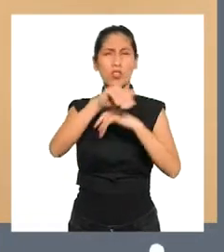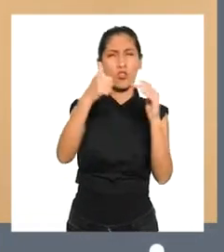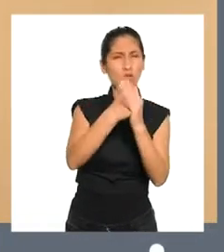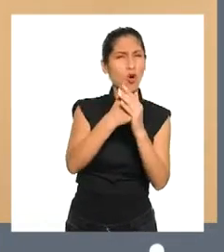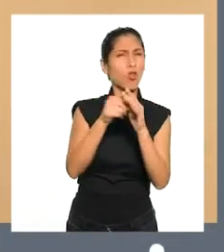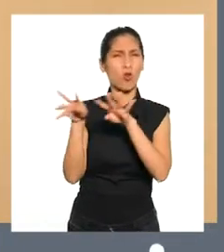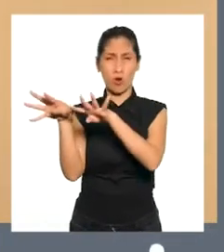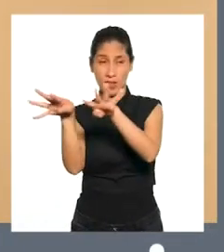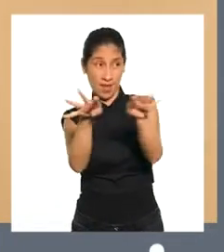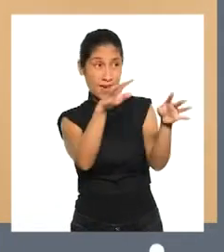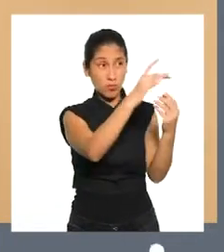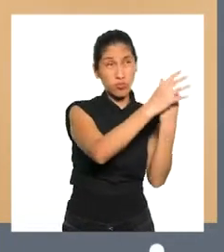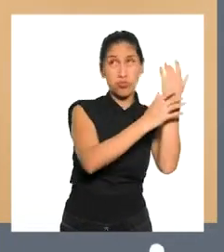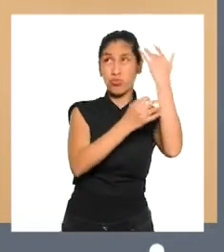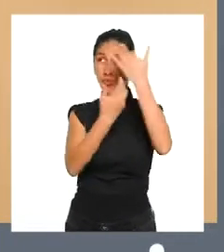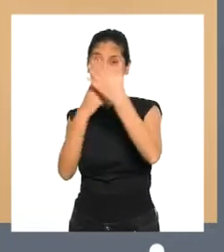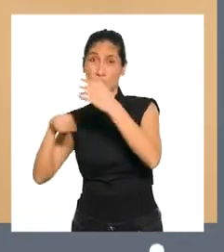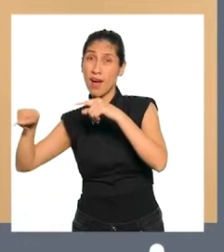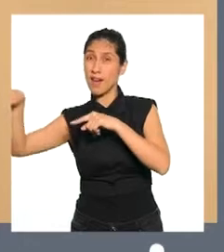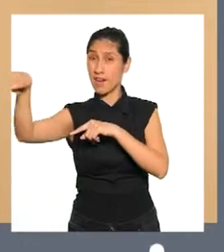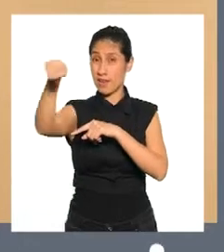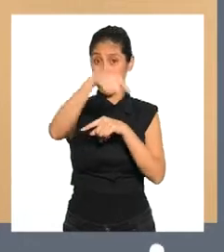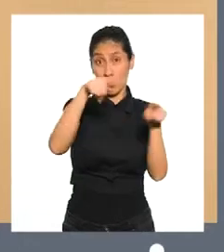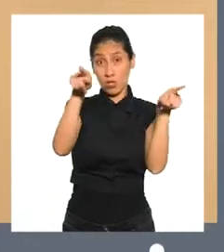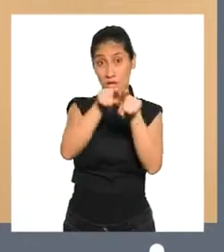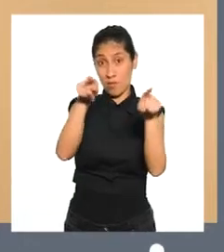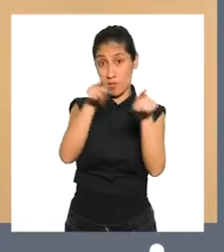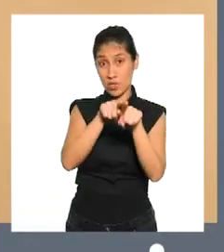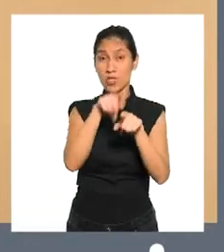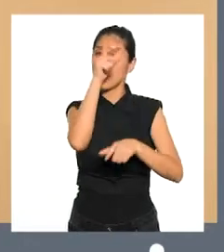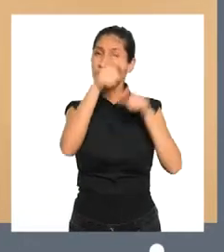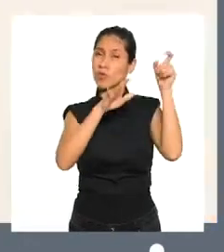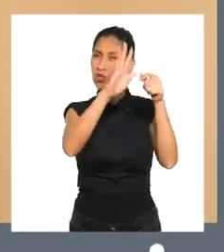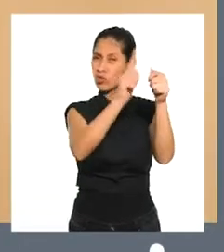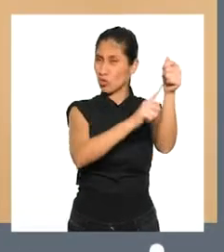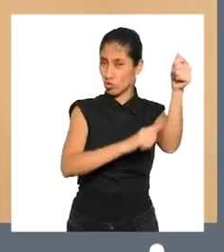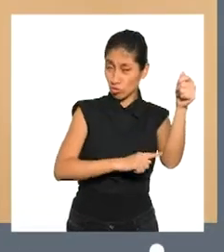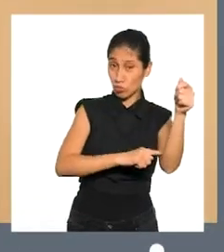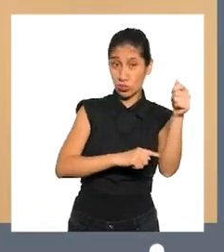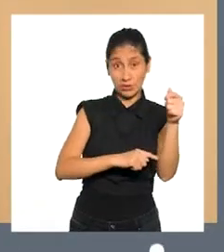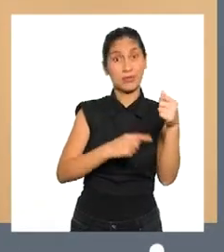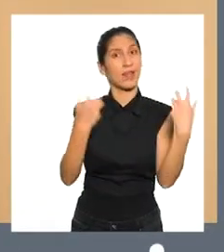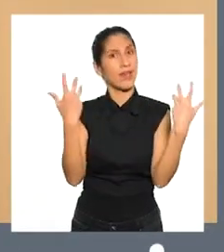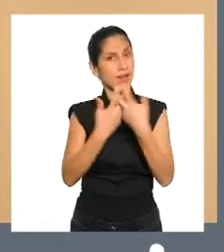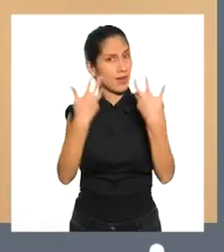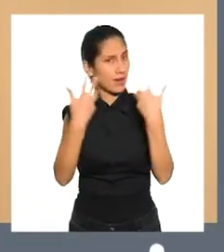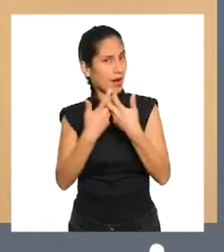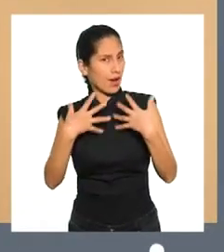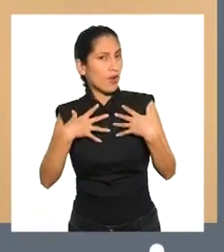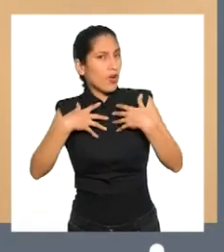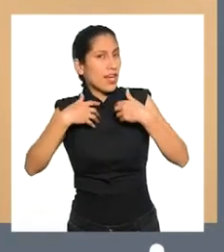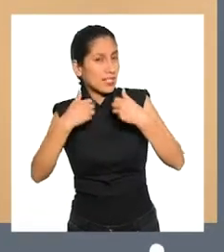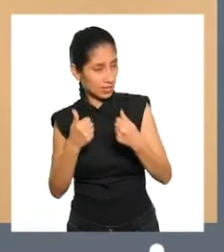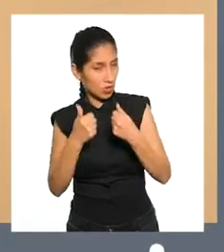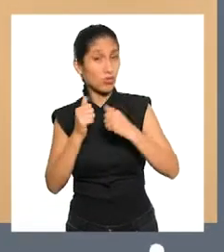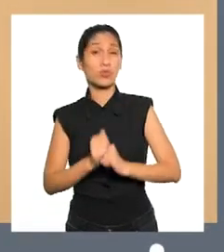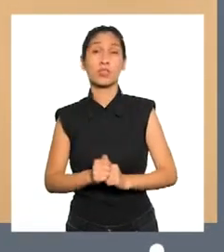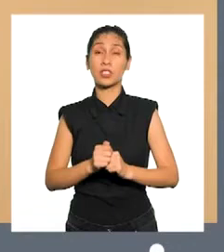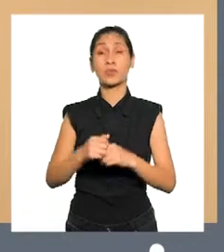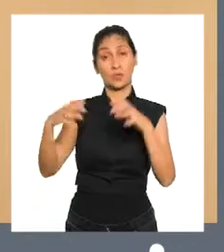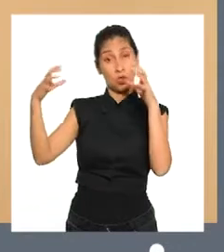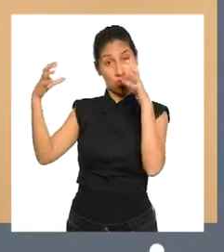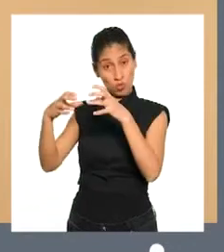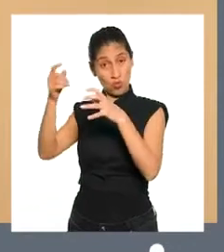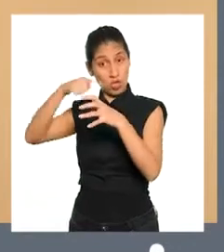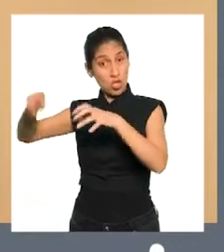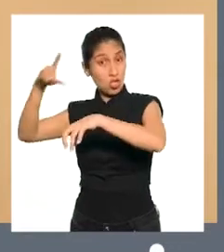y los estilos de vida pueden ocasionar problemas de salud a las personas. Esos problemas de salud explicados por los determinantes de la